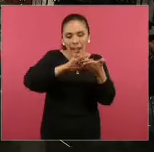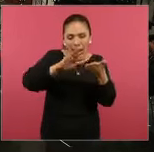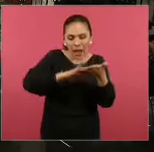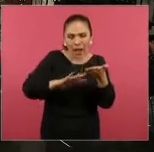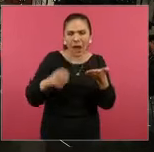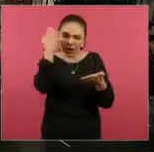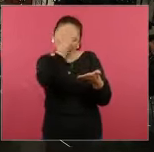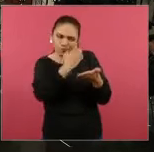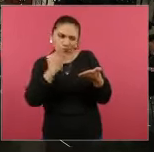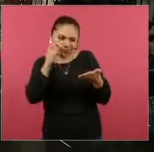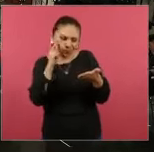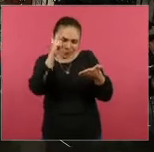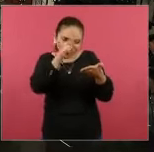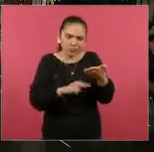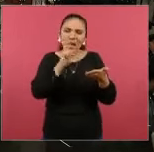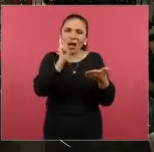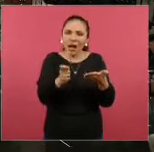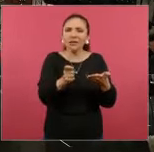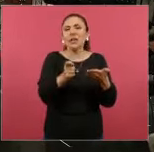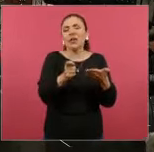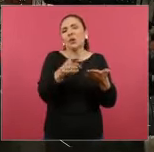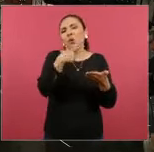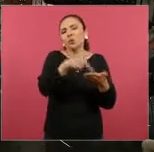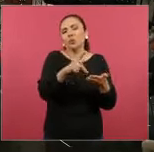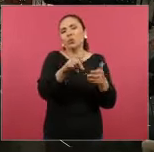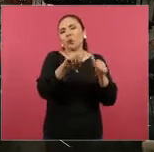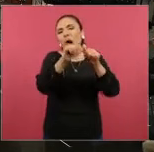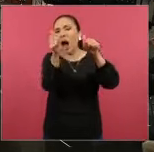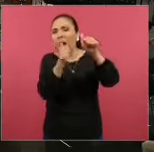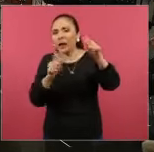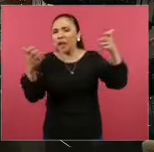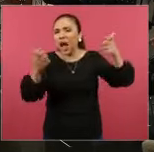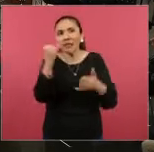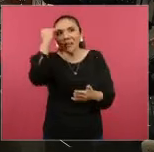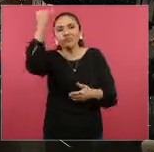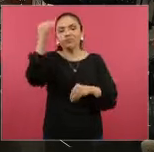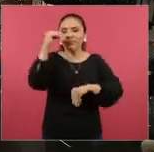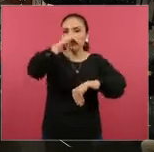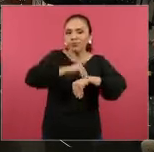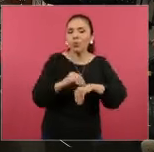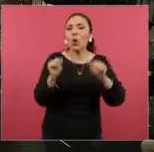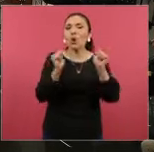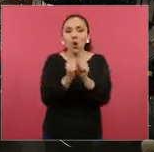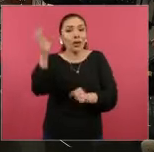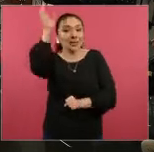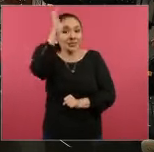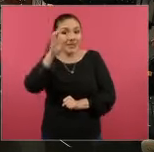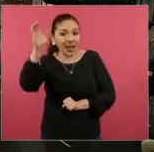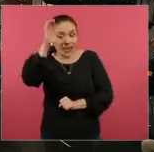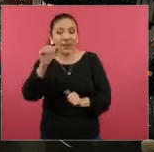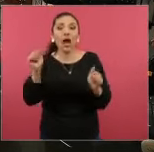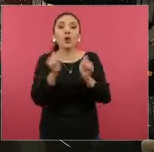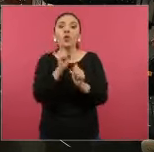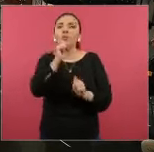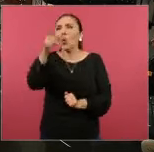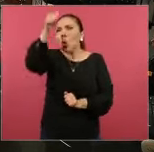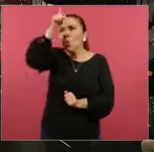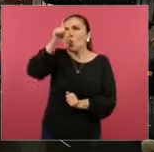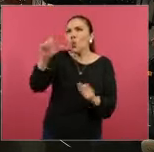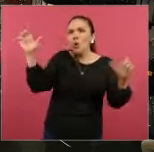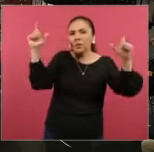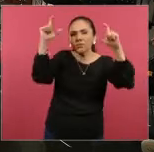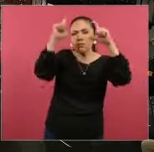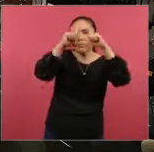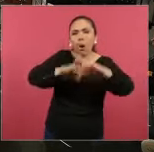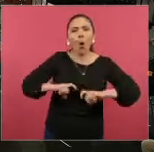análisis de textos literarios, crearon obras artísticas, integraron las ciencias con las fases de la luna,